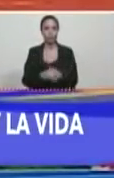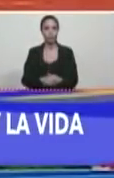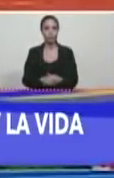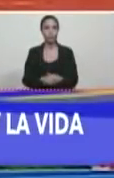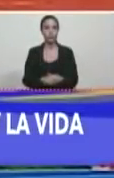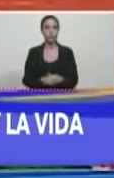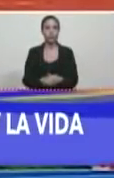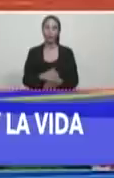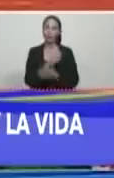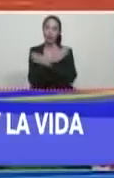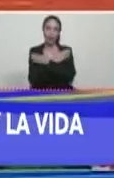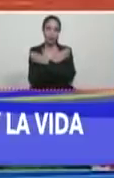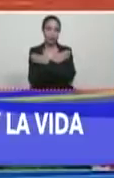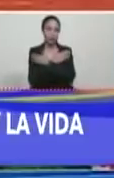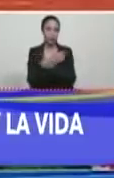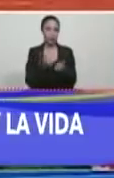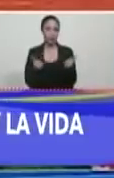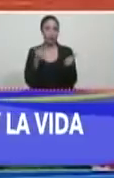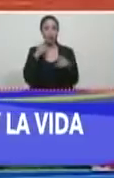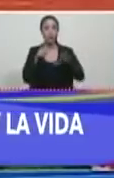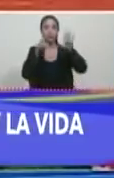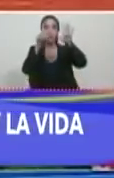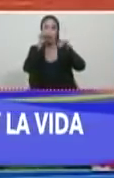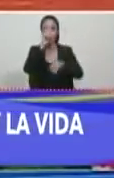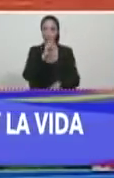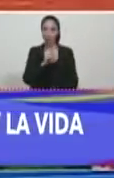Mis felicidades, 6 años.